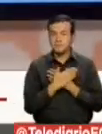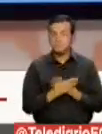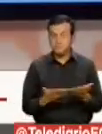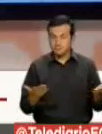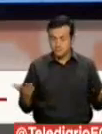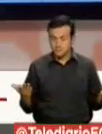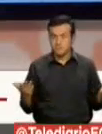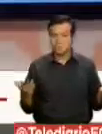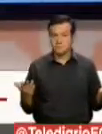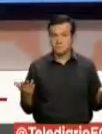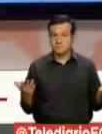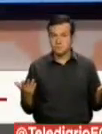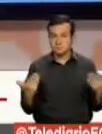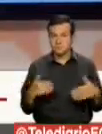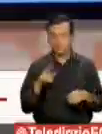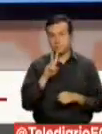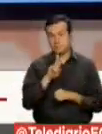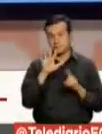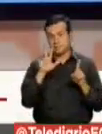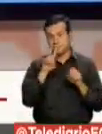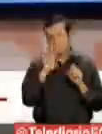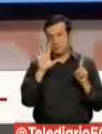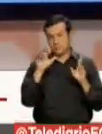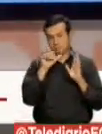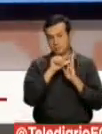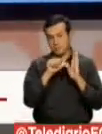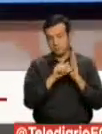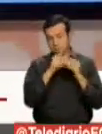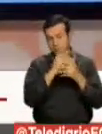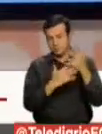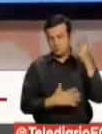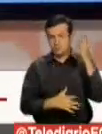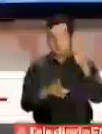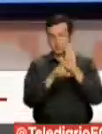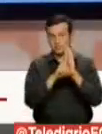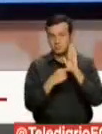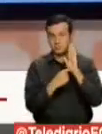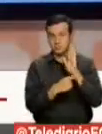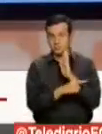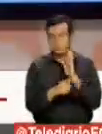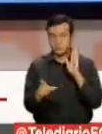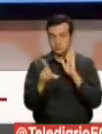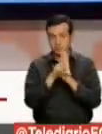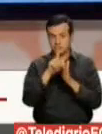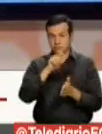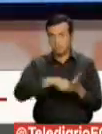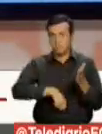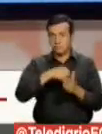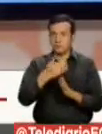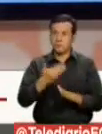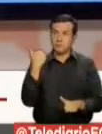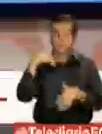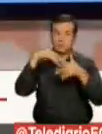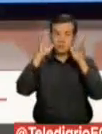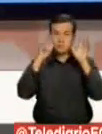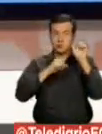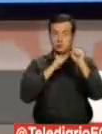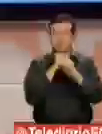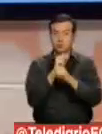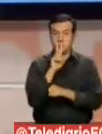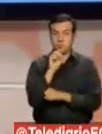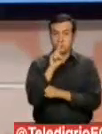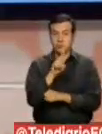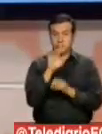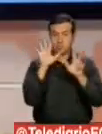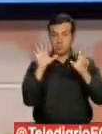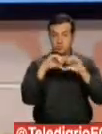a 26 artículos de la ley. La ley que fue aprobada en diciembre del 2018 por